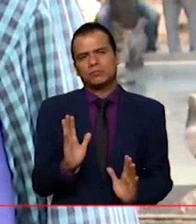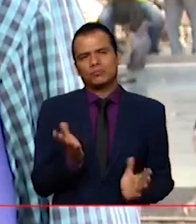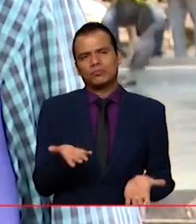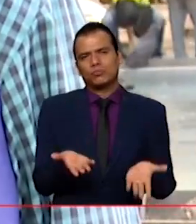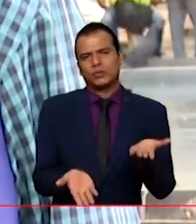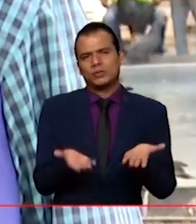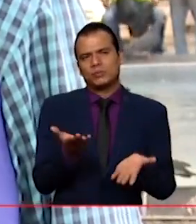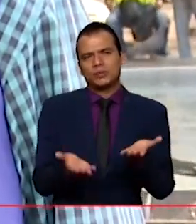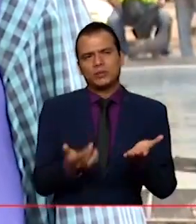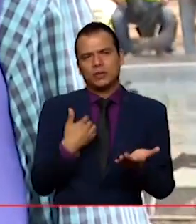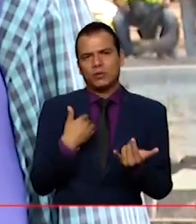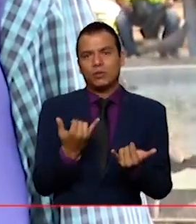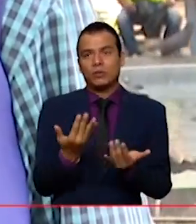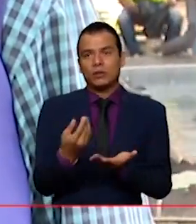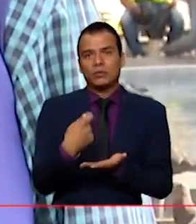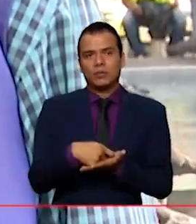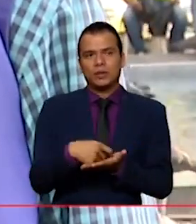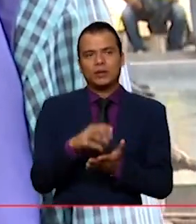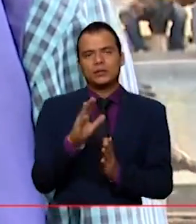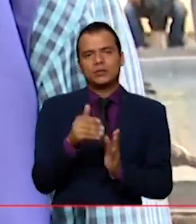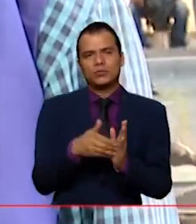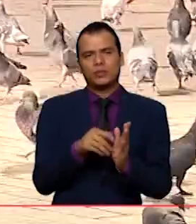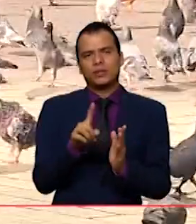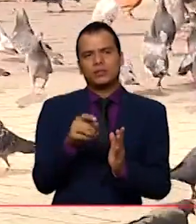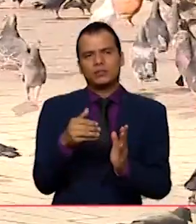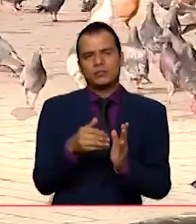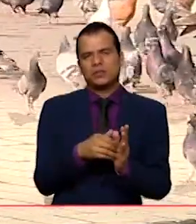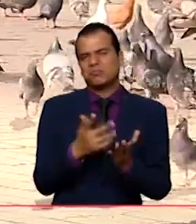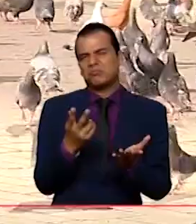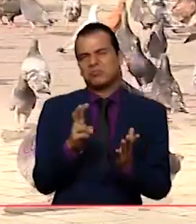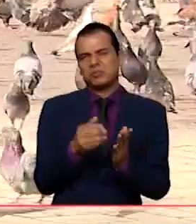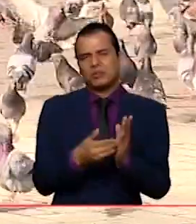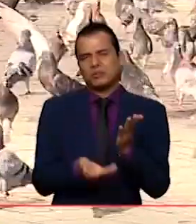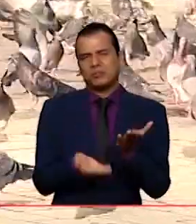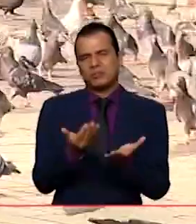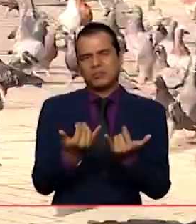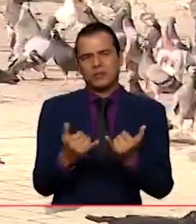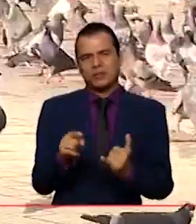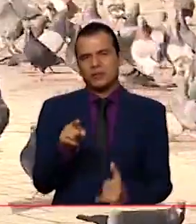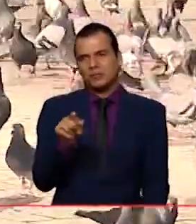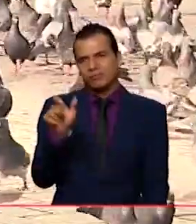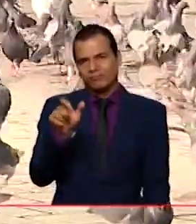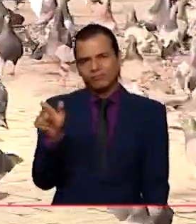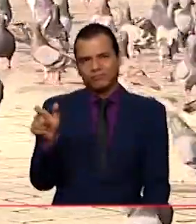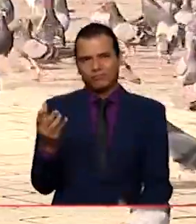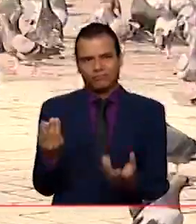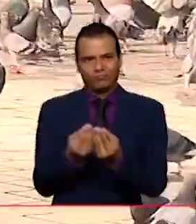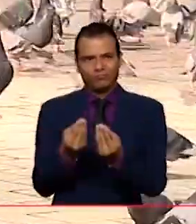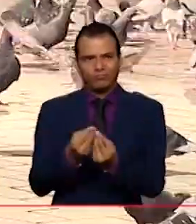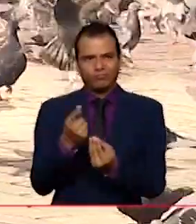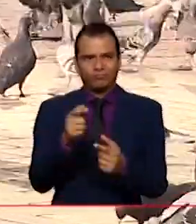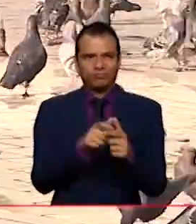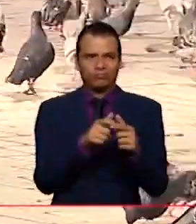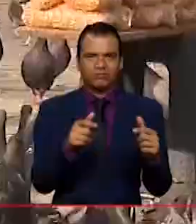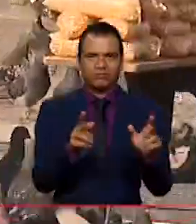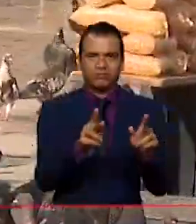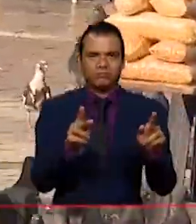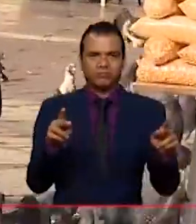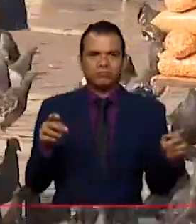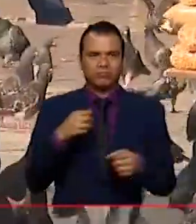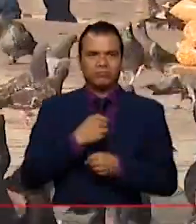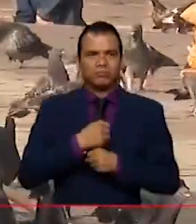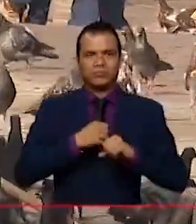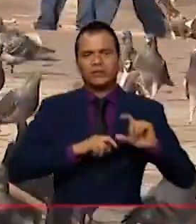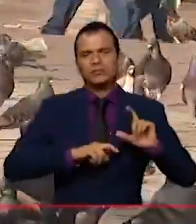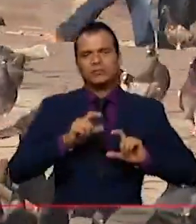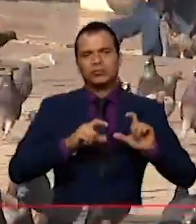foto la estamos cobrando ahora a 5, a 6, a 7 mil. Como Marcelino, William y Fabio, centenares de personas que ejercen